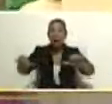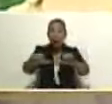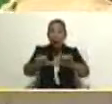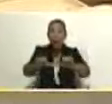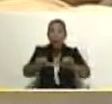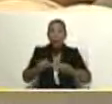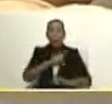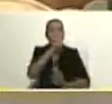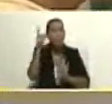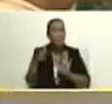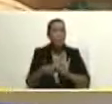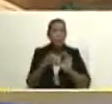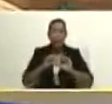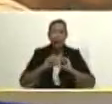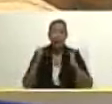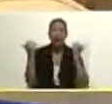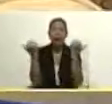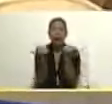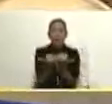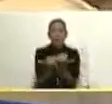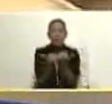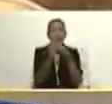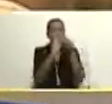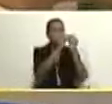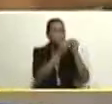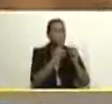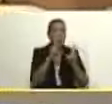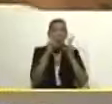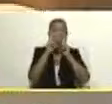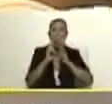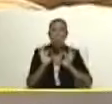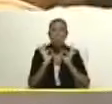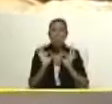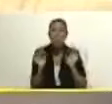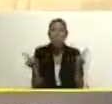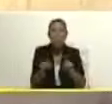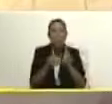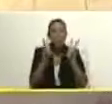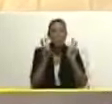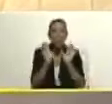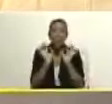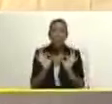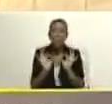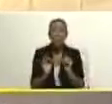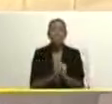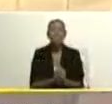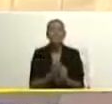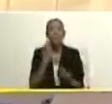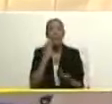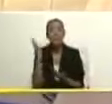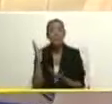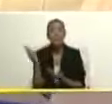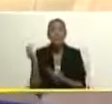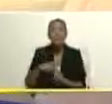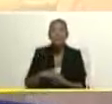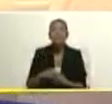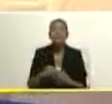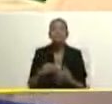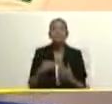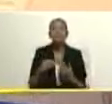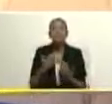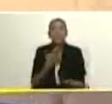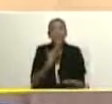entregamos completamente rehabilitada como nueva, pero además de eso,